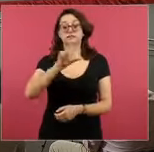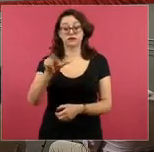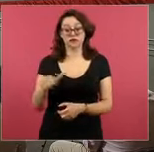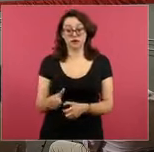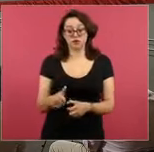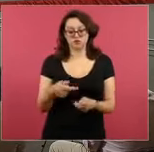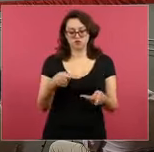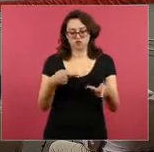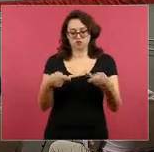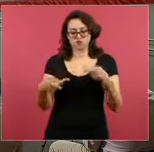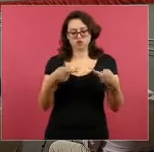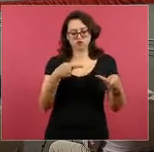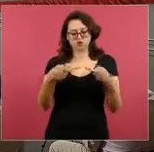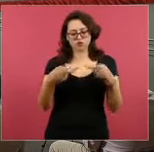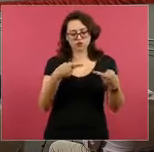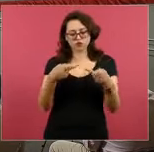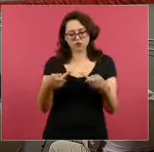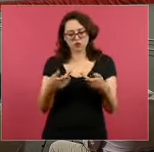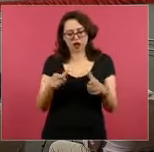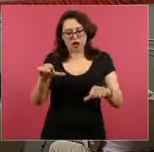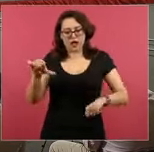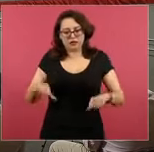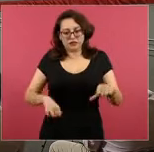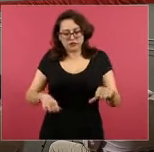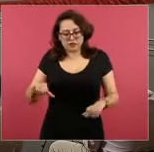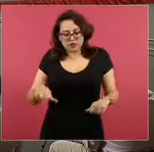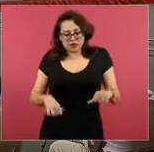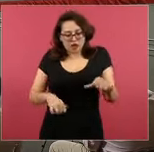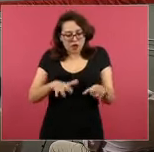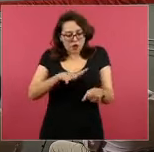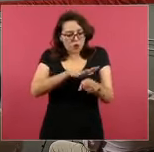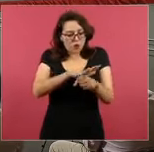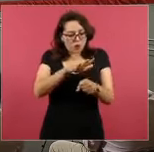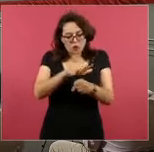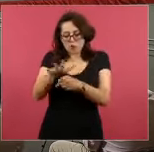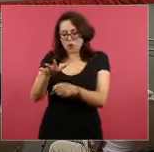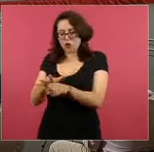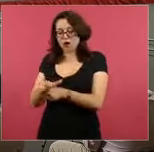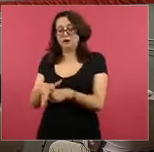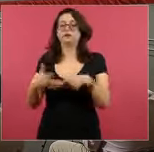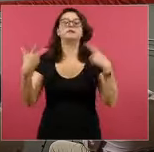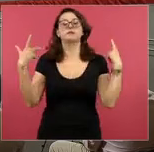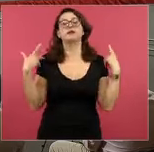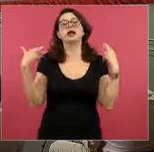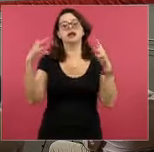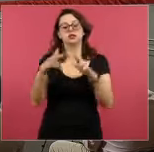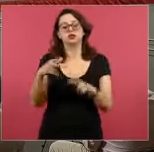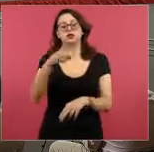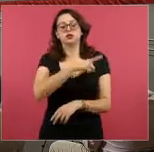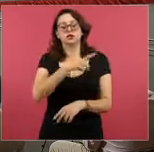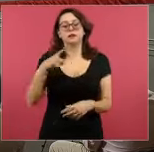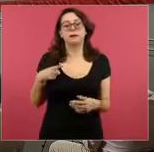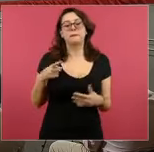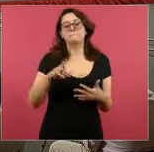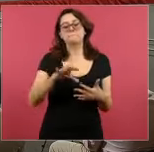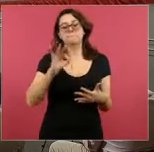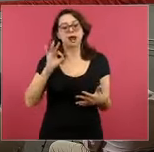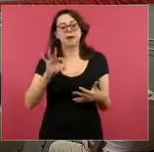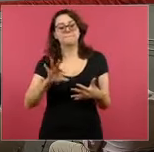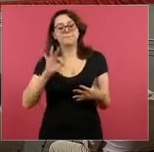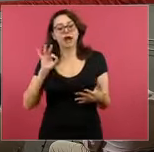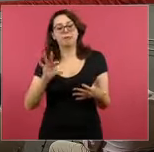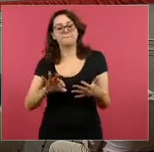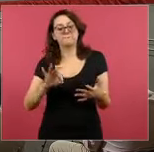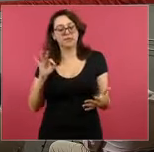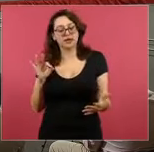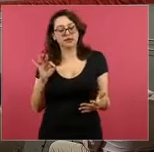el docente el responsable de organizar esta tarea. Algo muy importante, es